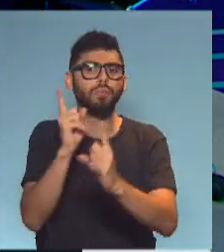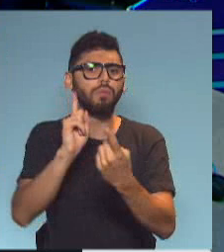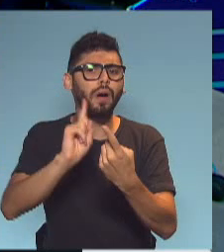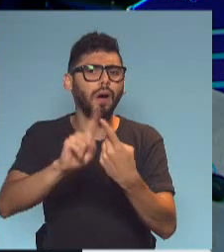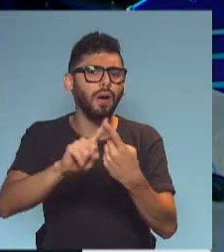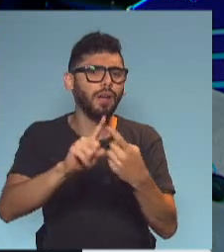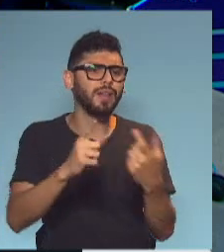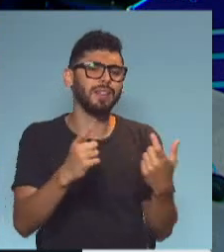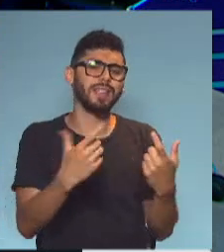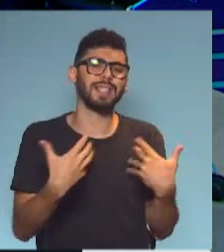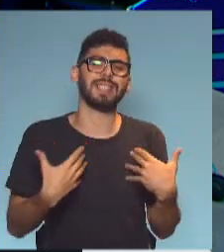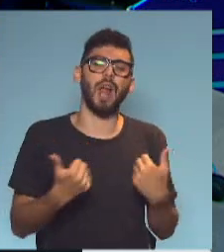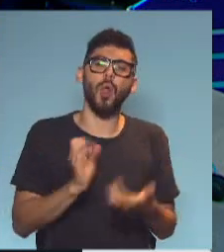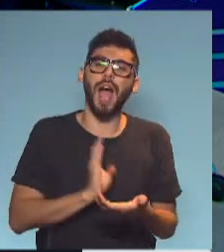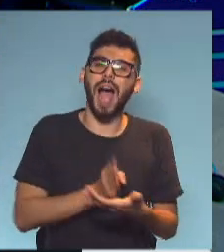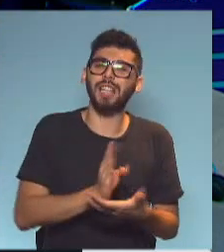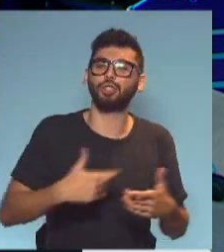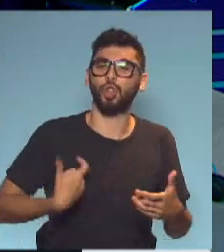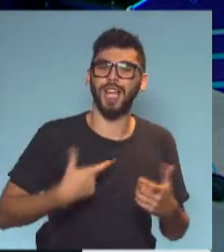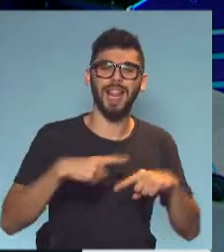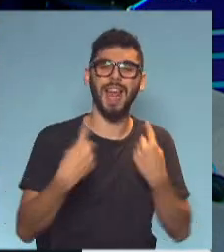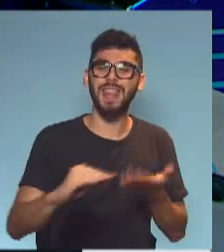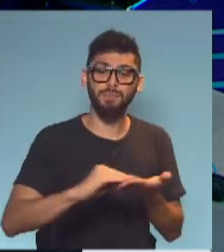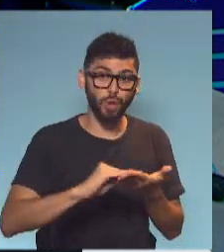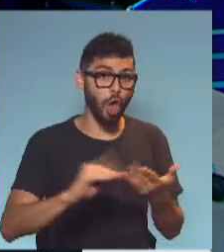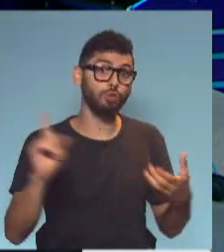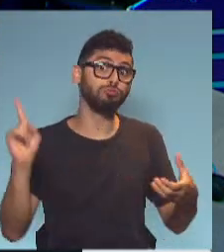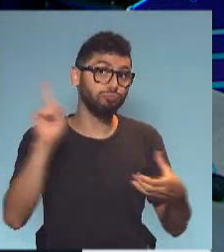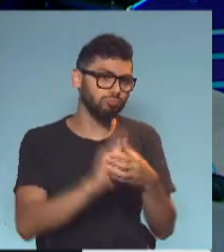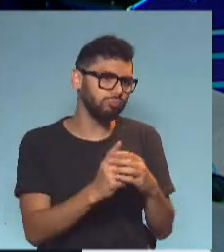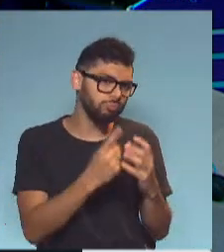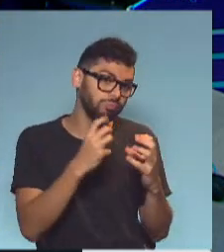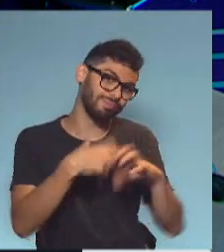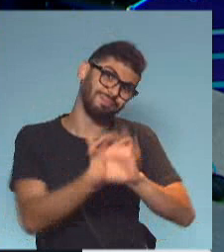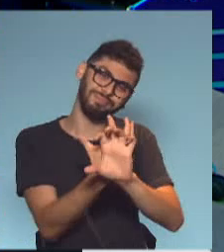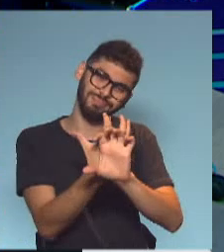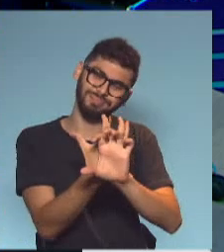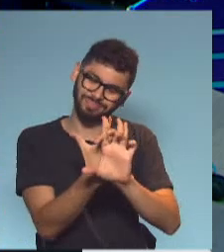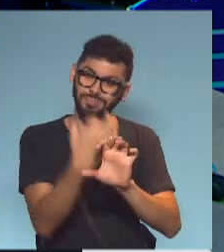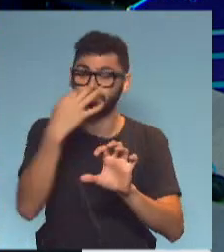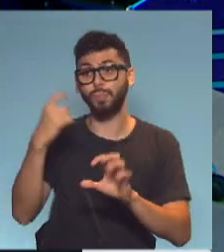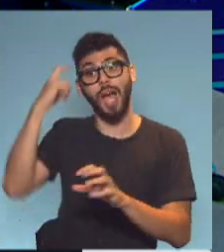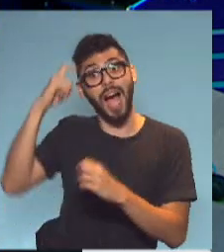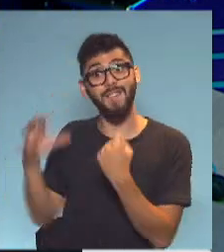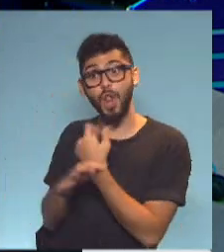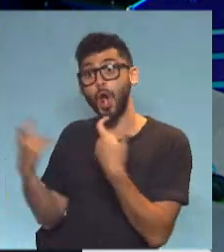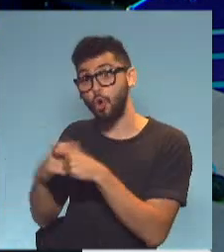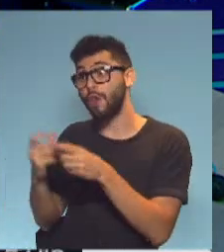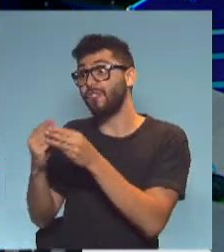las comisiones de salud y acción social de la Cámara de Diputados, fue luego de la reunión con el jefe de gabinete